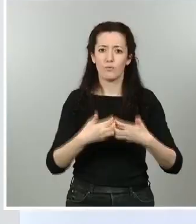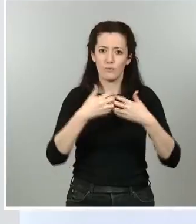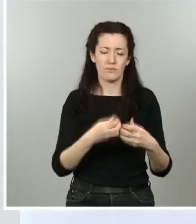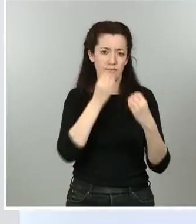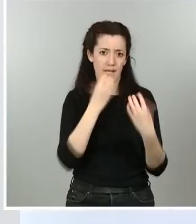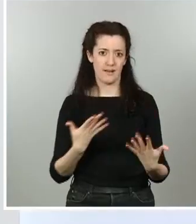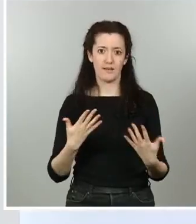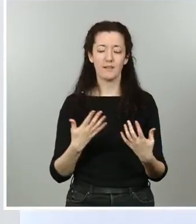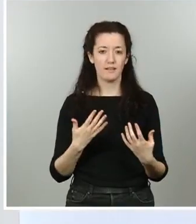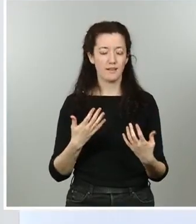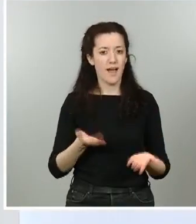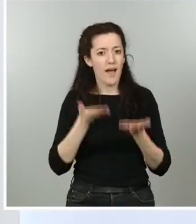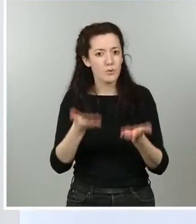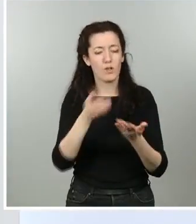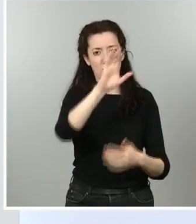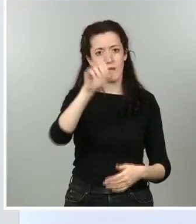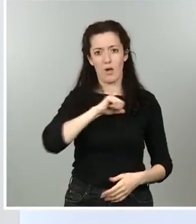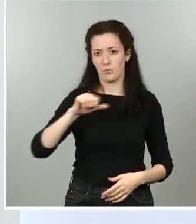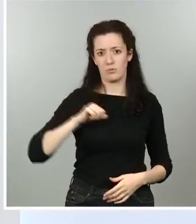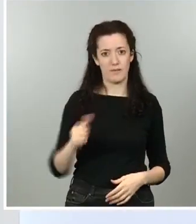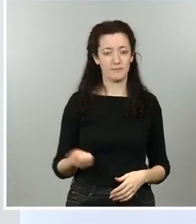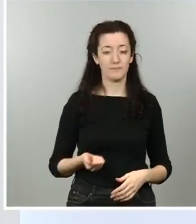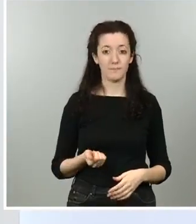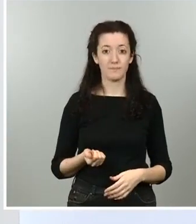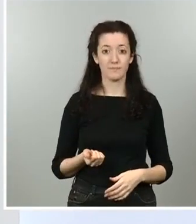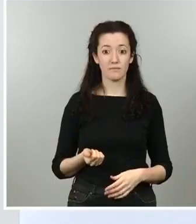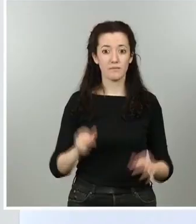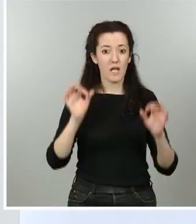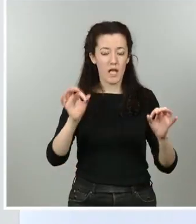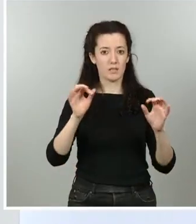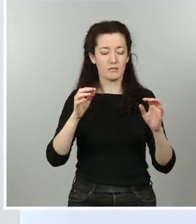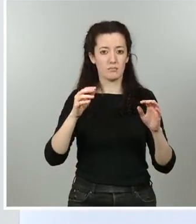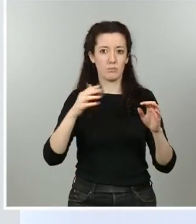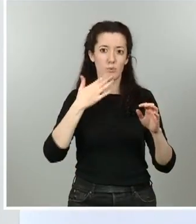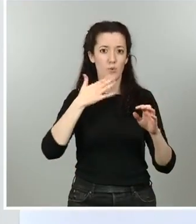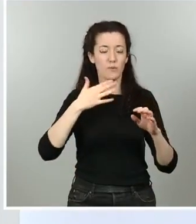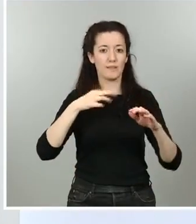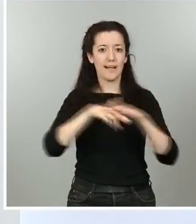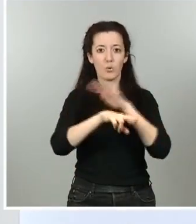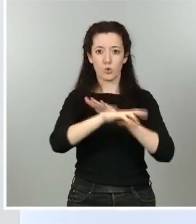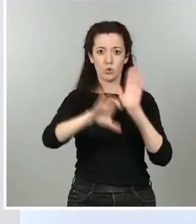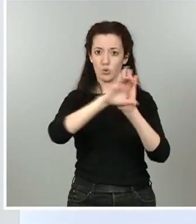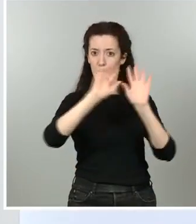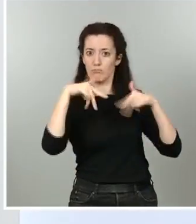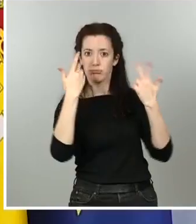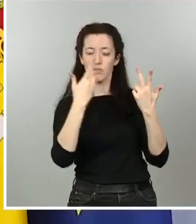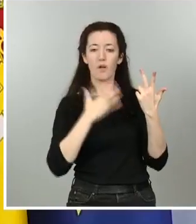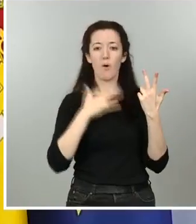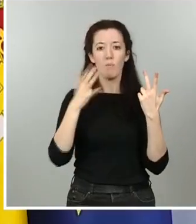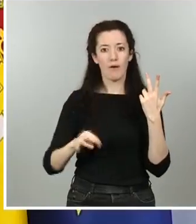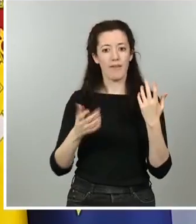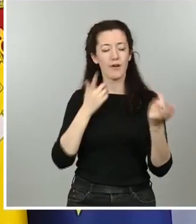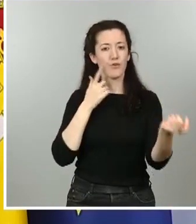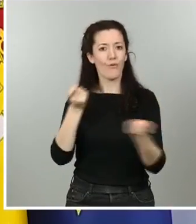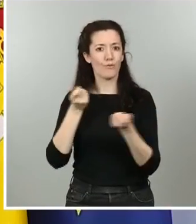para todas las comunidades autónomas. Es un instrumento constitucional que ha permitido a los españoles tomar el control de la epidemia y ha permitido